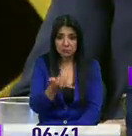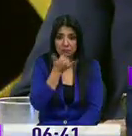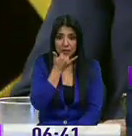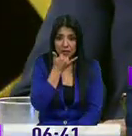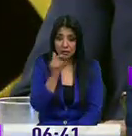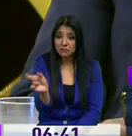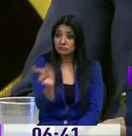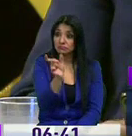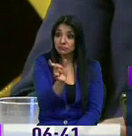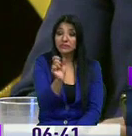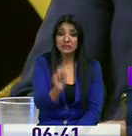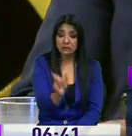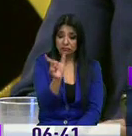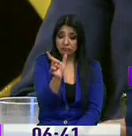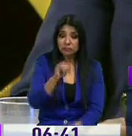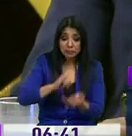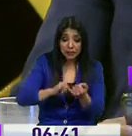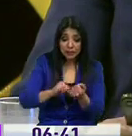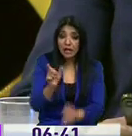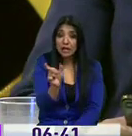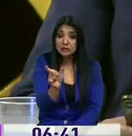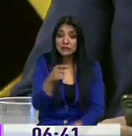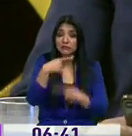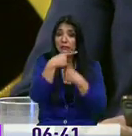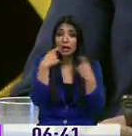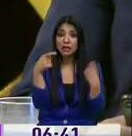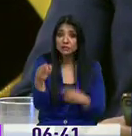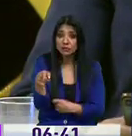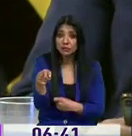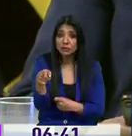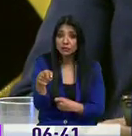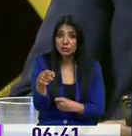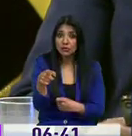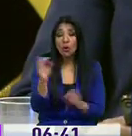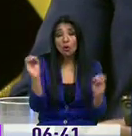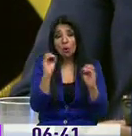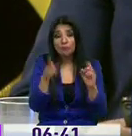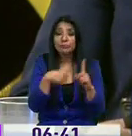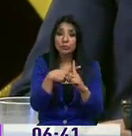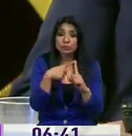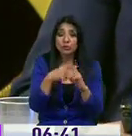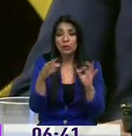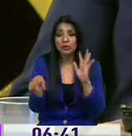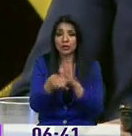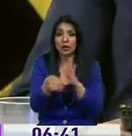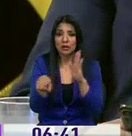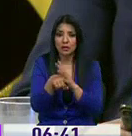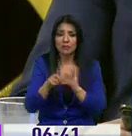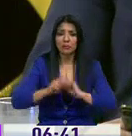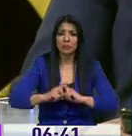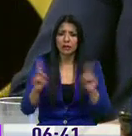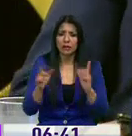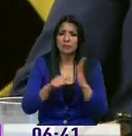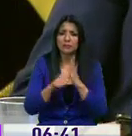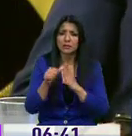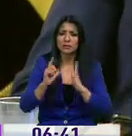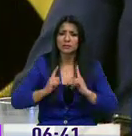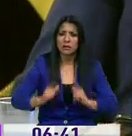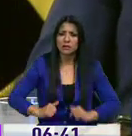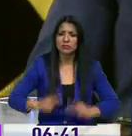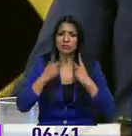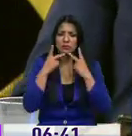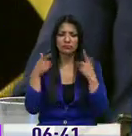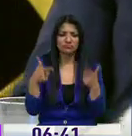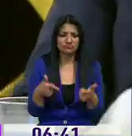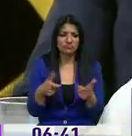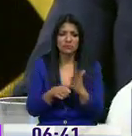detección del vih que podrían arrojar falsos positivos y negativos todo bajo la mirada cómplice del ministerio de salud pública